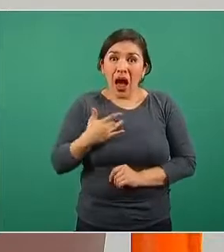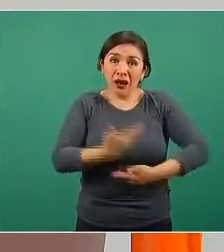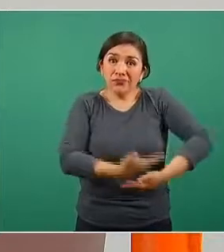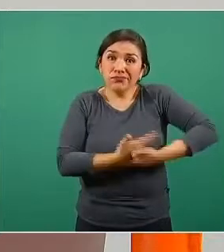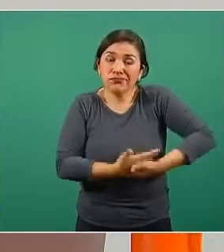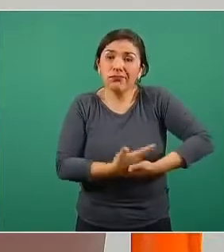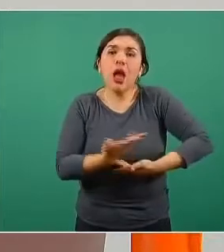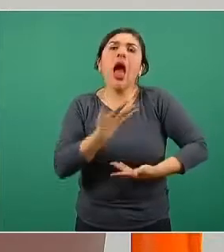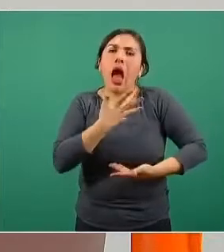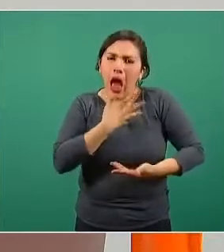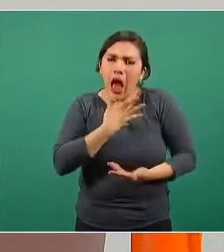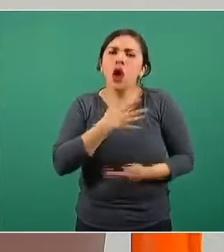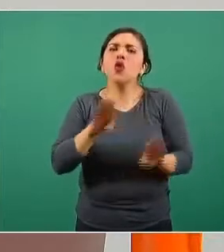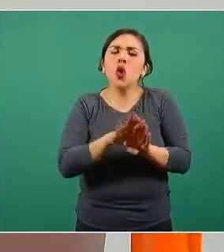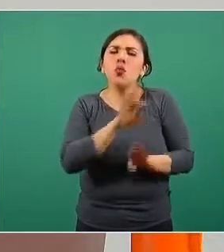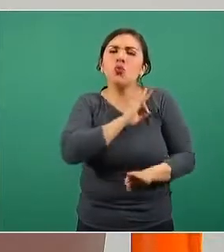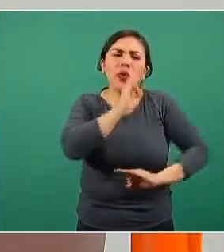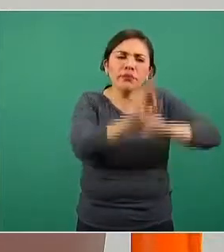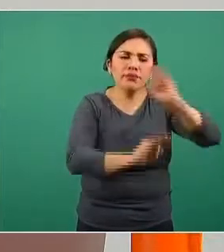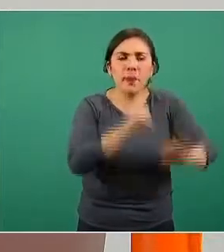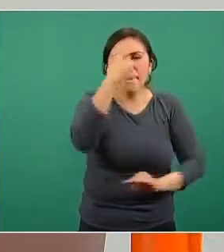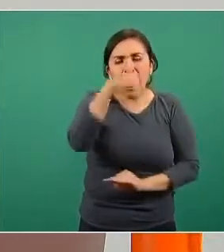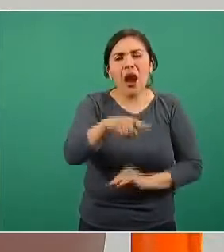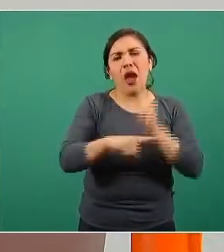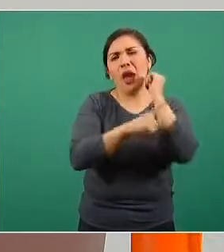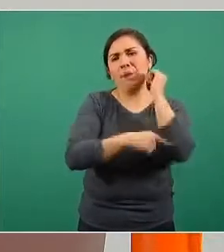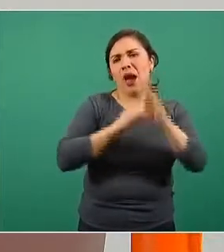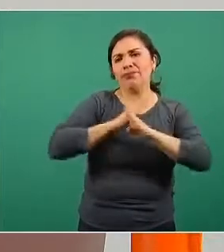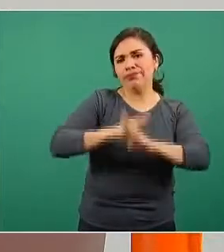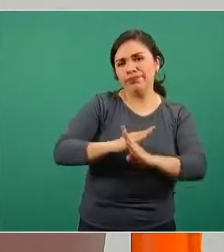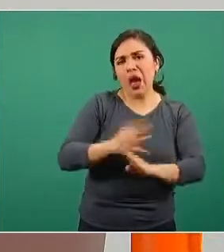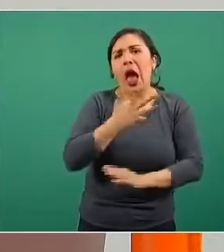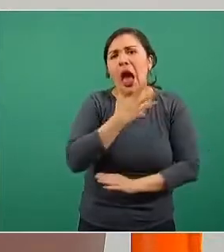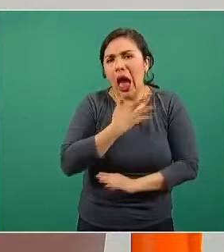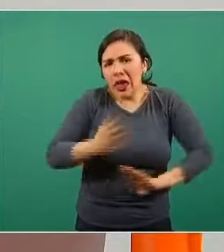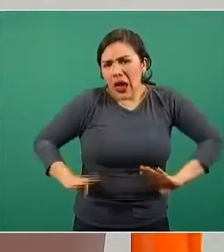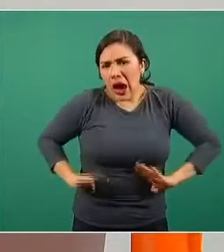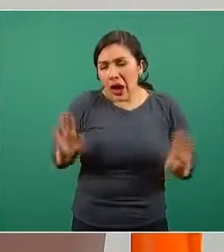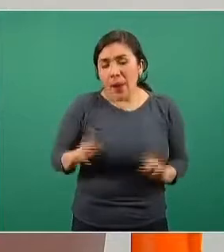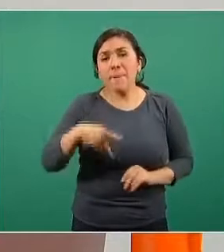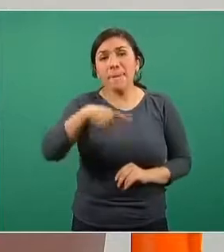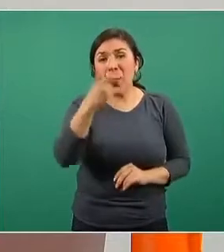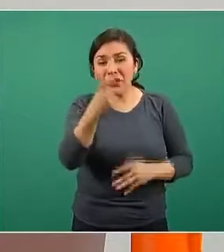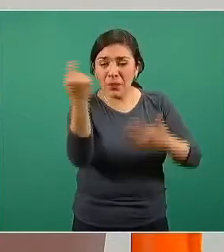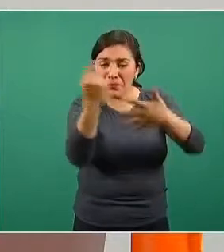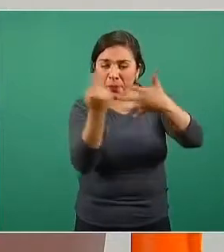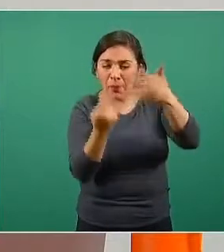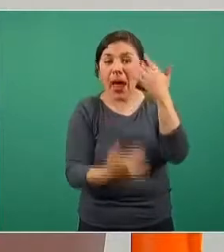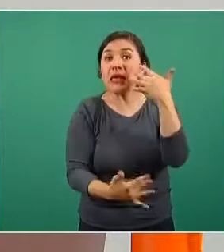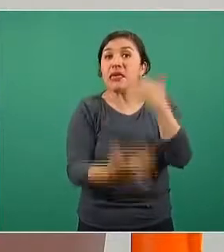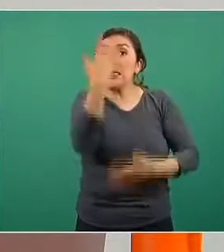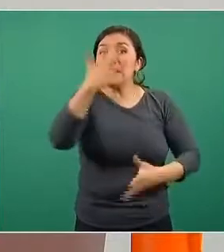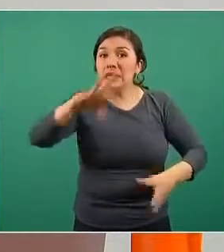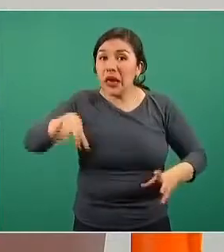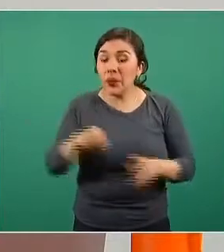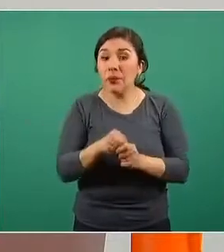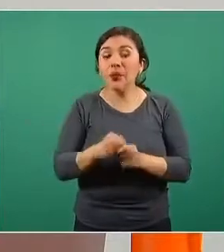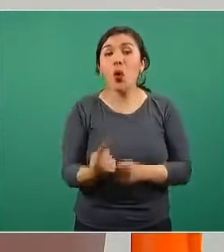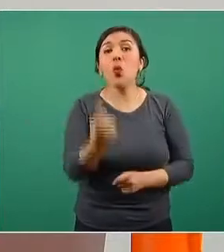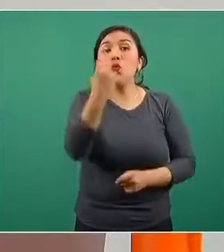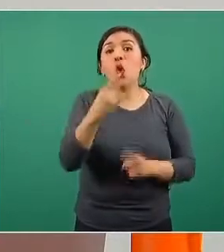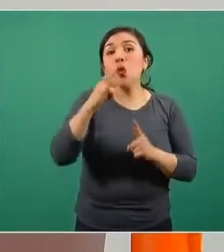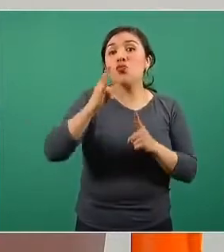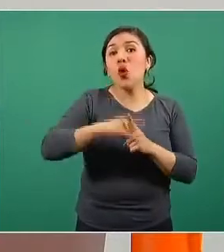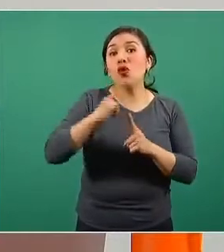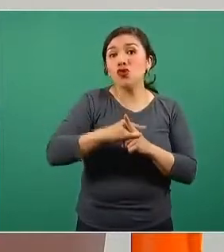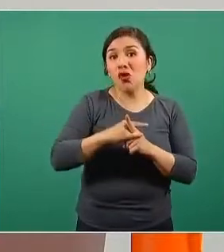tenemos métodos anticonceptivos específicos para estas mujeres. Pero dentro de esta gama de 15 métodos, el condón es el